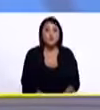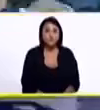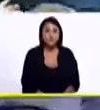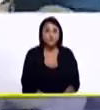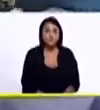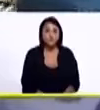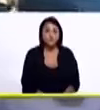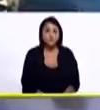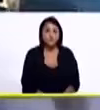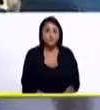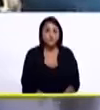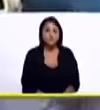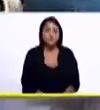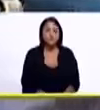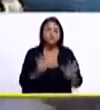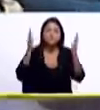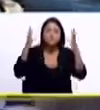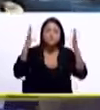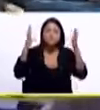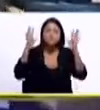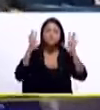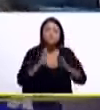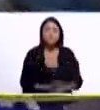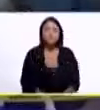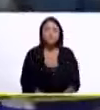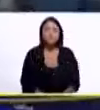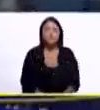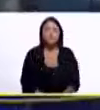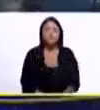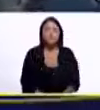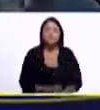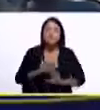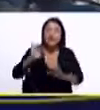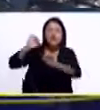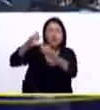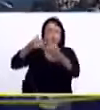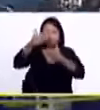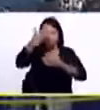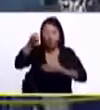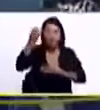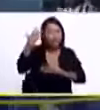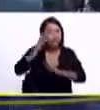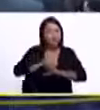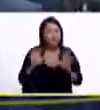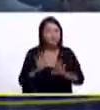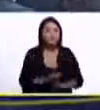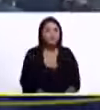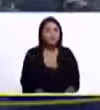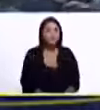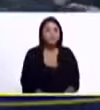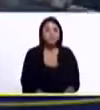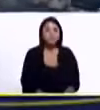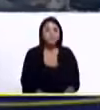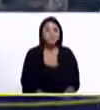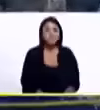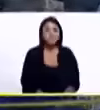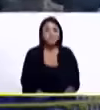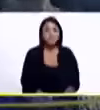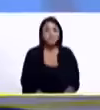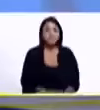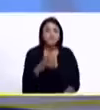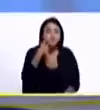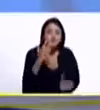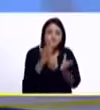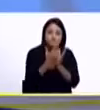ellas. Y pasemos la página del tiempo de sanciones. Y pasemos la página, aquí está el